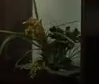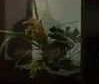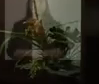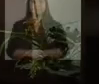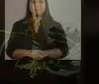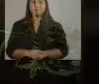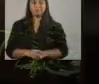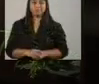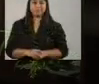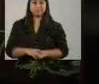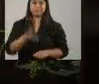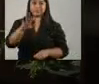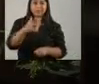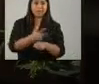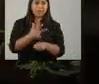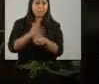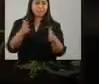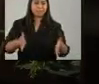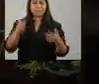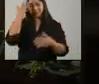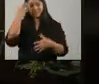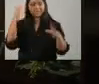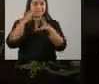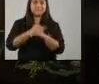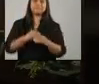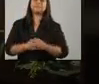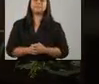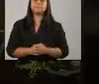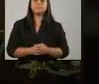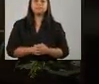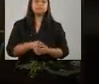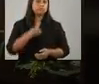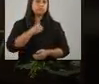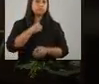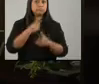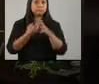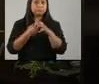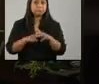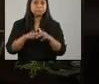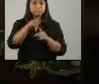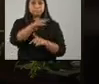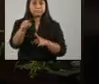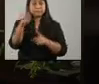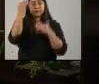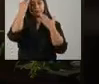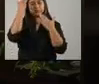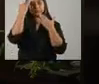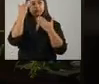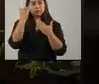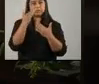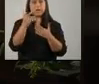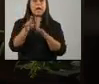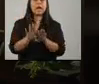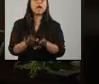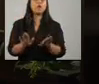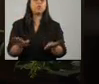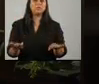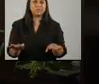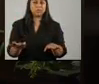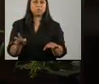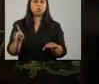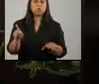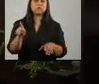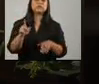Estimados conciudadanos, muy buenas noches. Quiero principiar mandando un saludo a los niños de